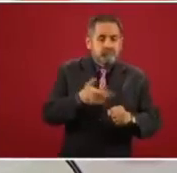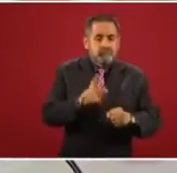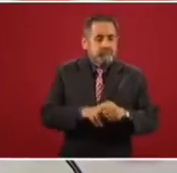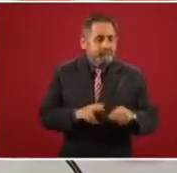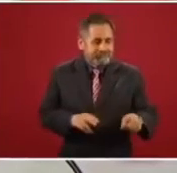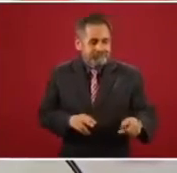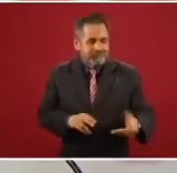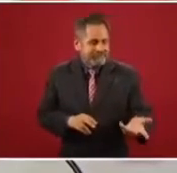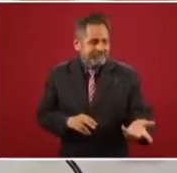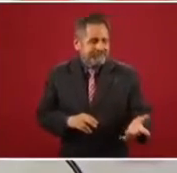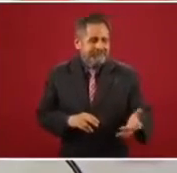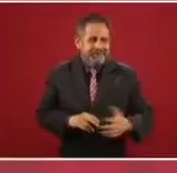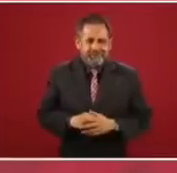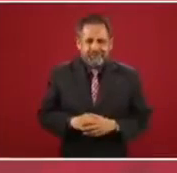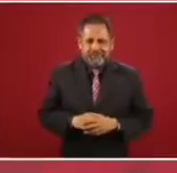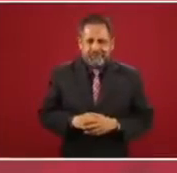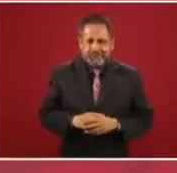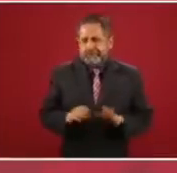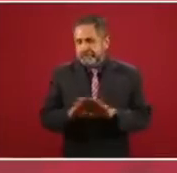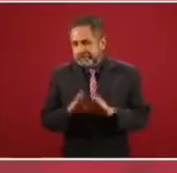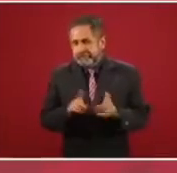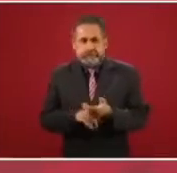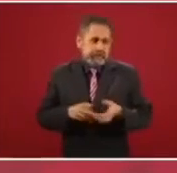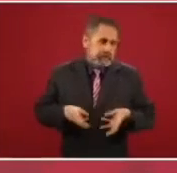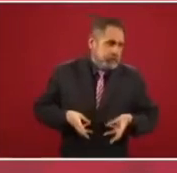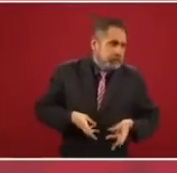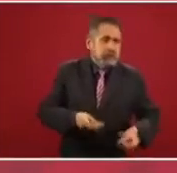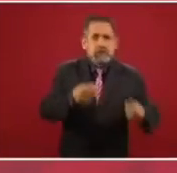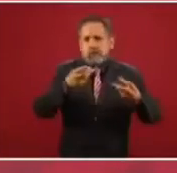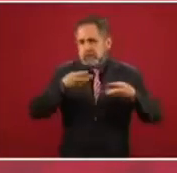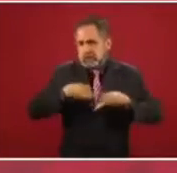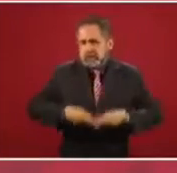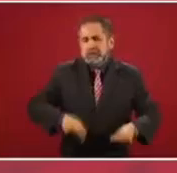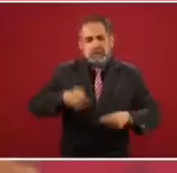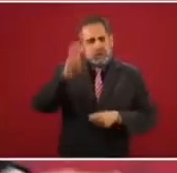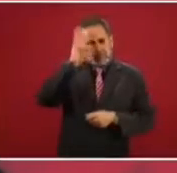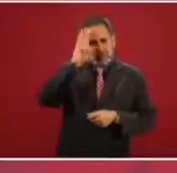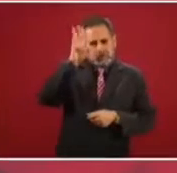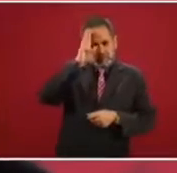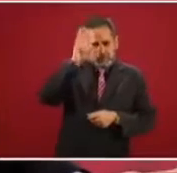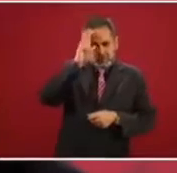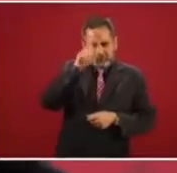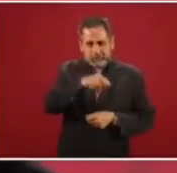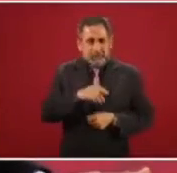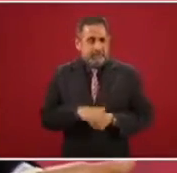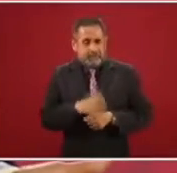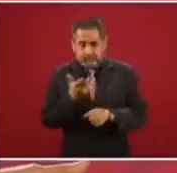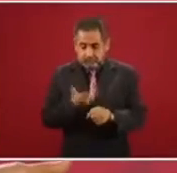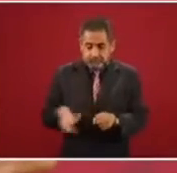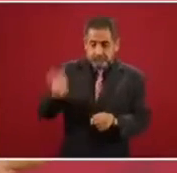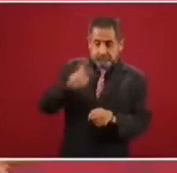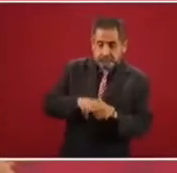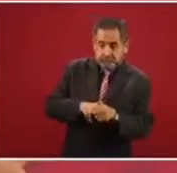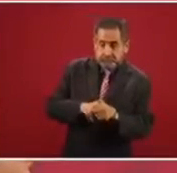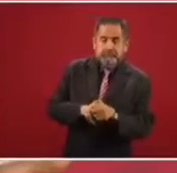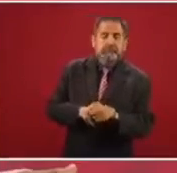de gastos onerosos tenemos unos hospitales